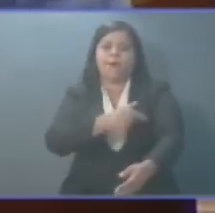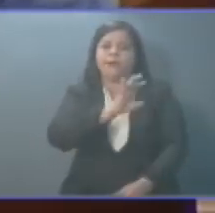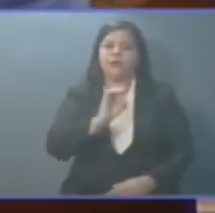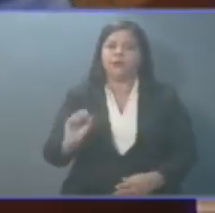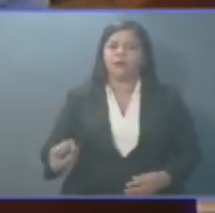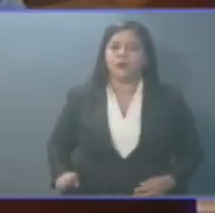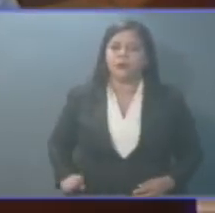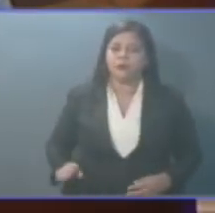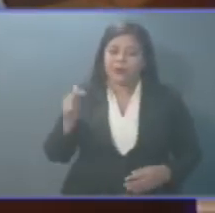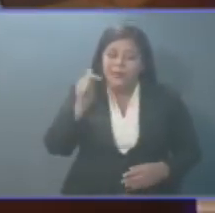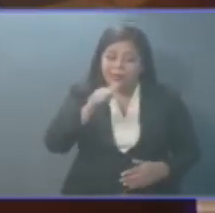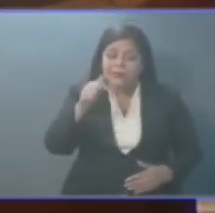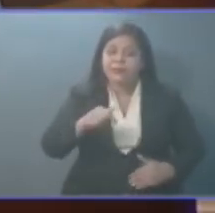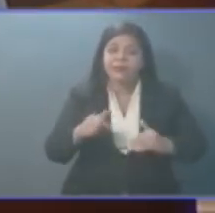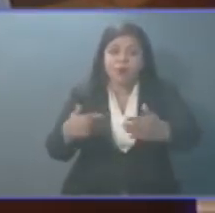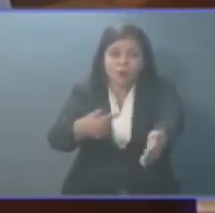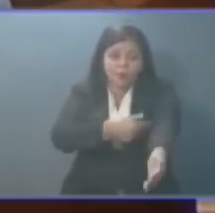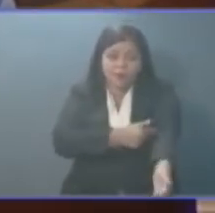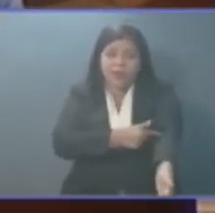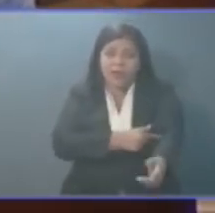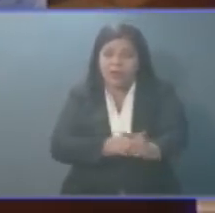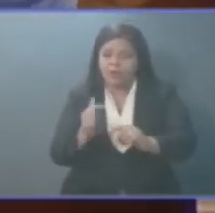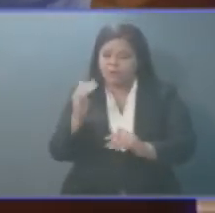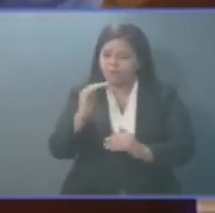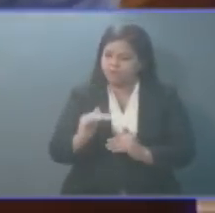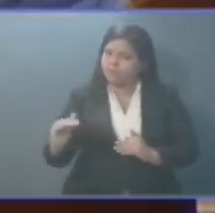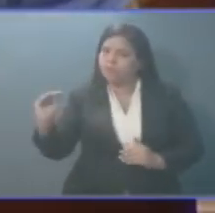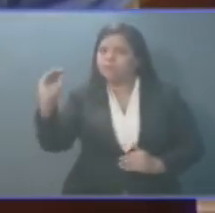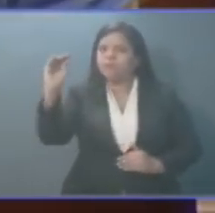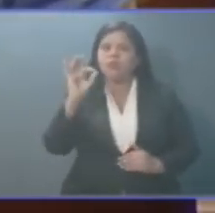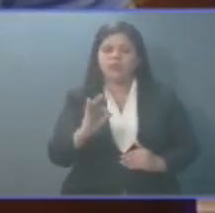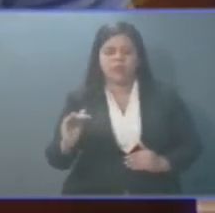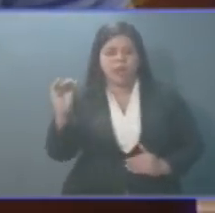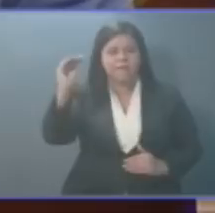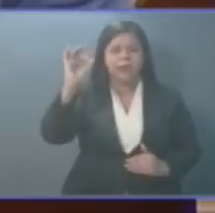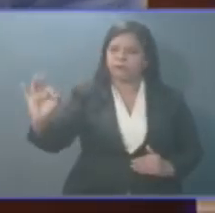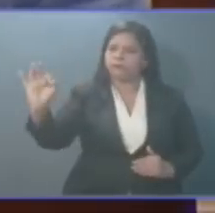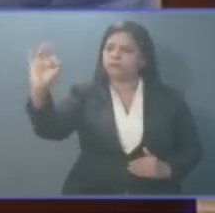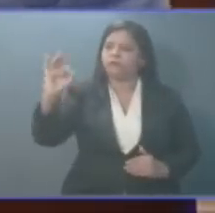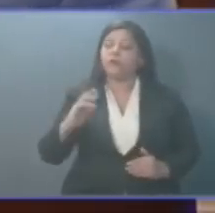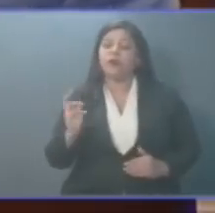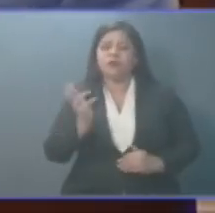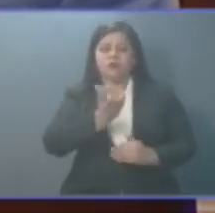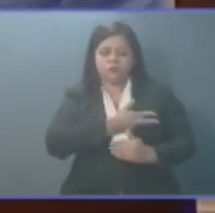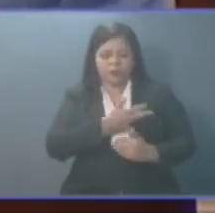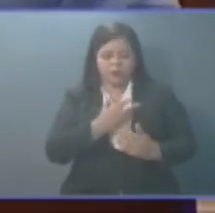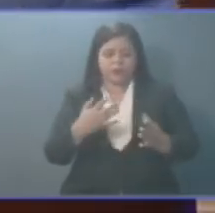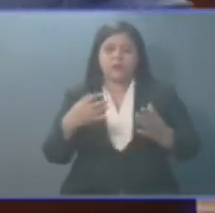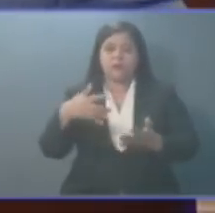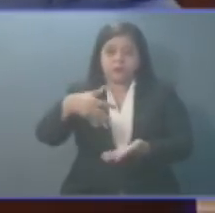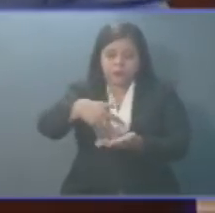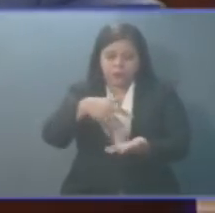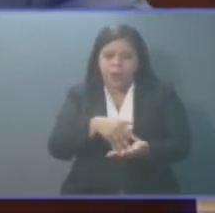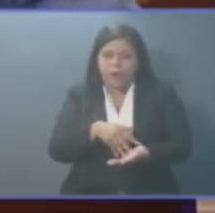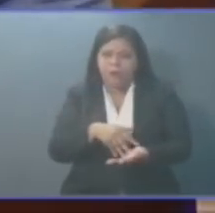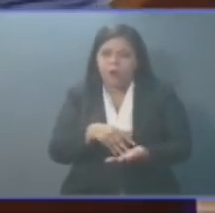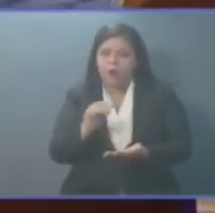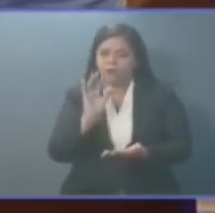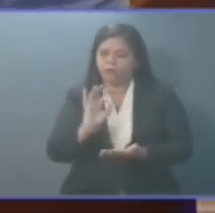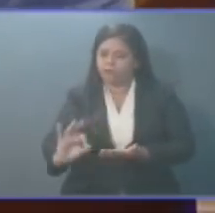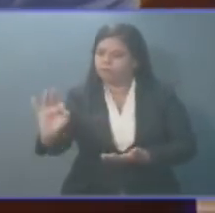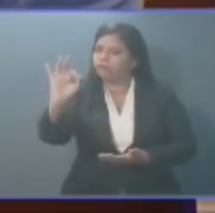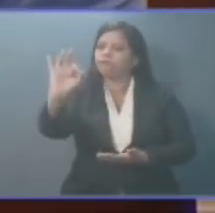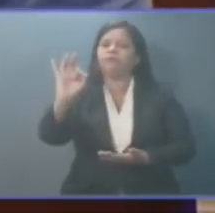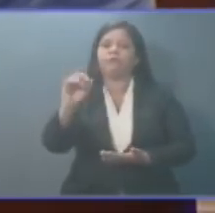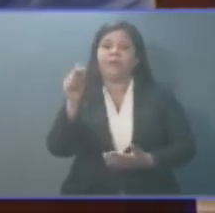es un centro hospitalario de primer mundo, con el cual le hemos devuelto la dignidad a nuestra población.